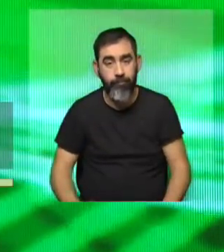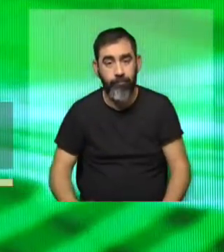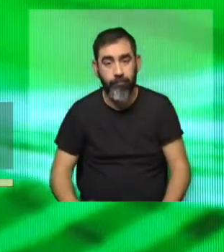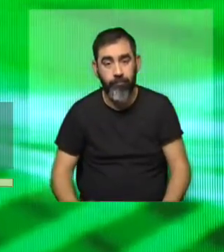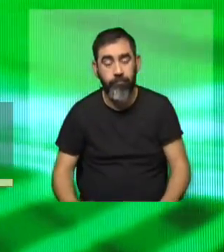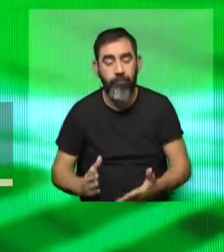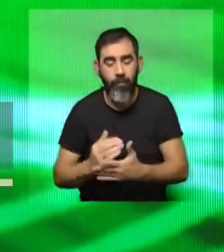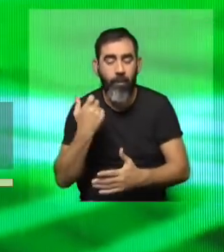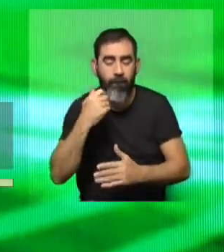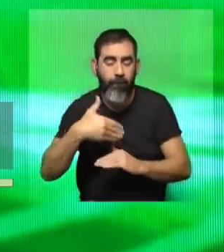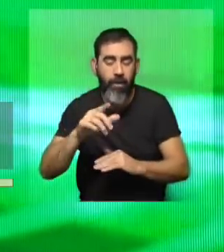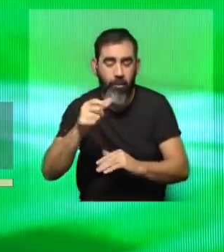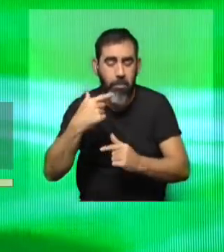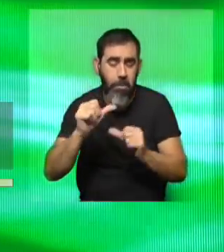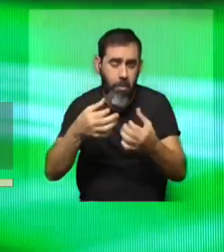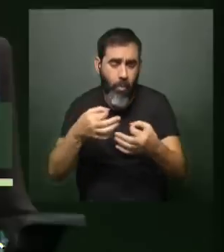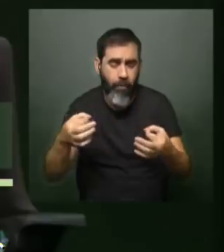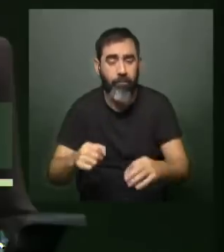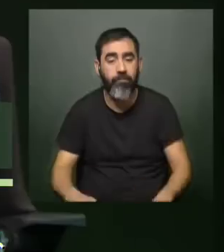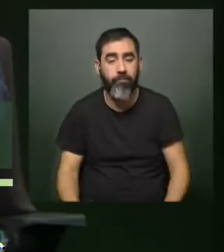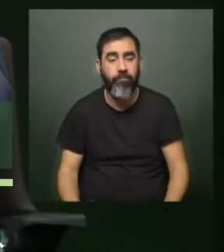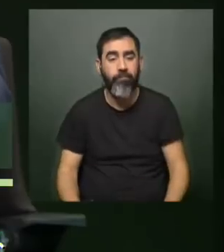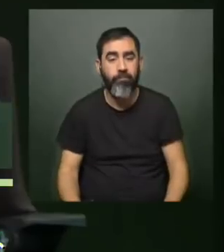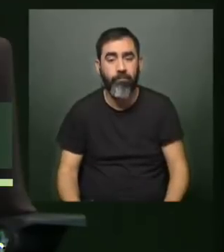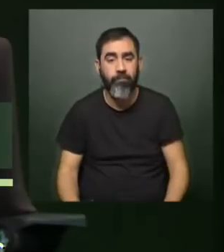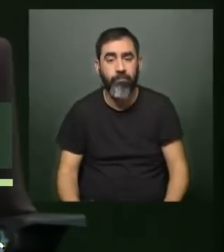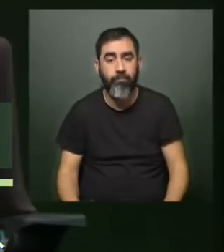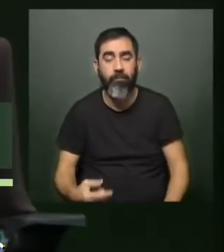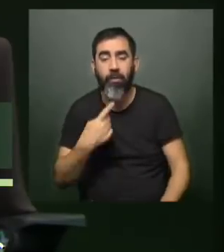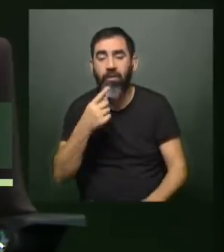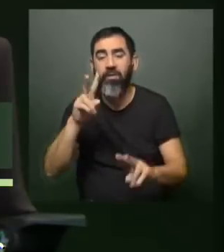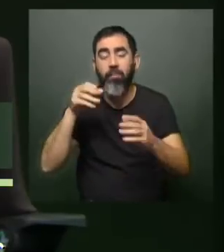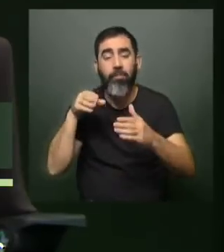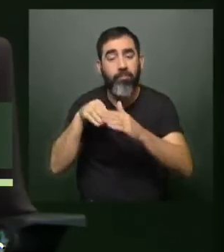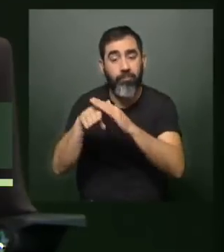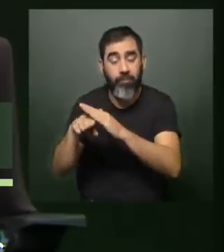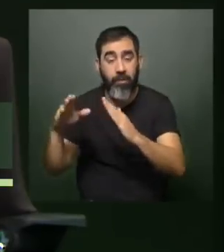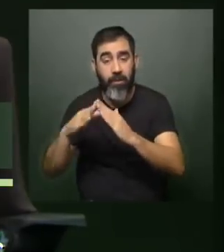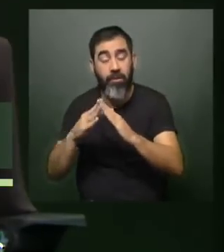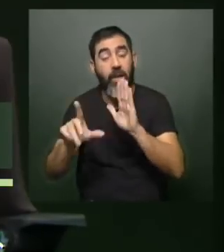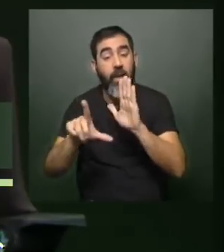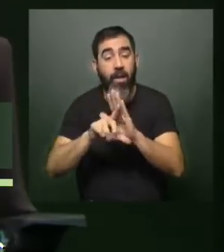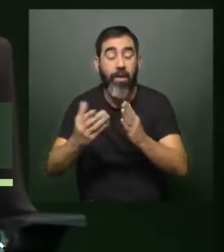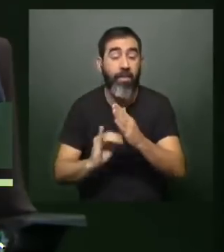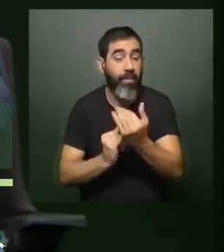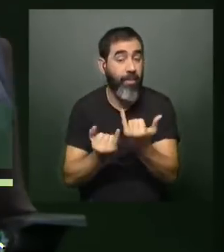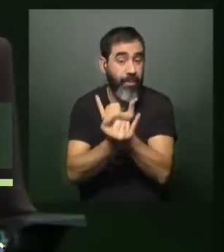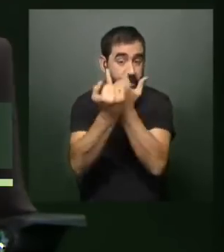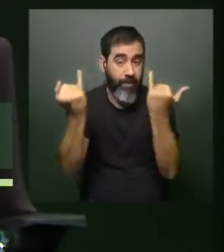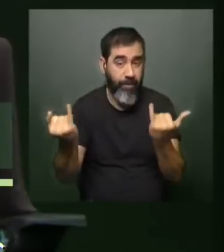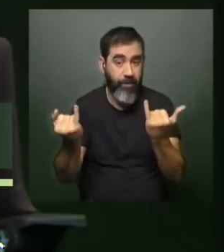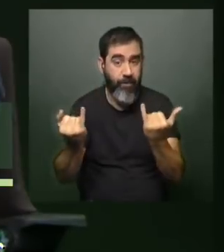por hacer pero pero venimos bien en ese sentido Matías hablabas de allanamientos que bueno por ley son diurnos de alguna manera no